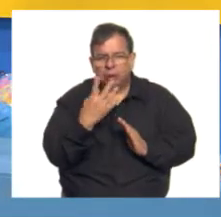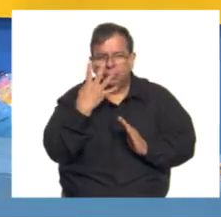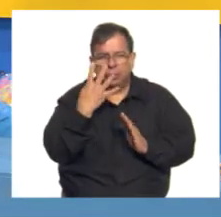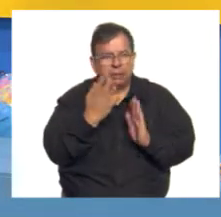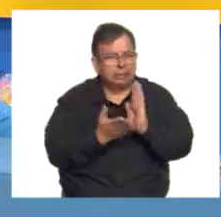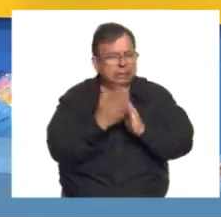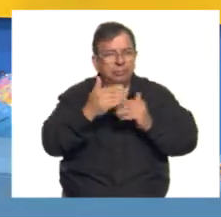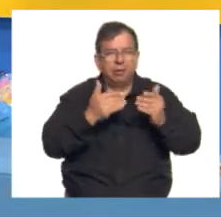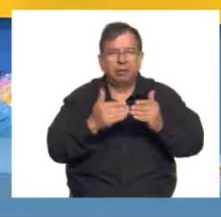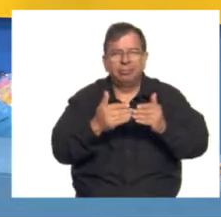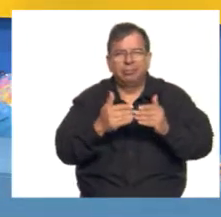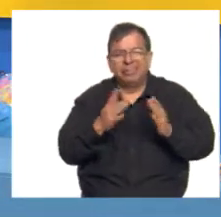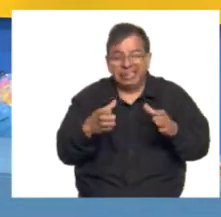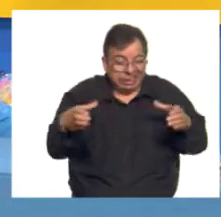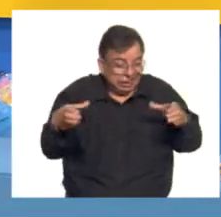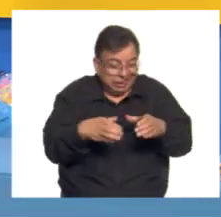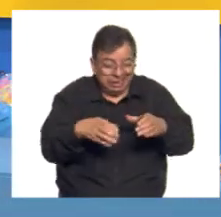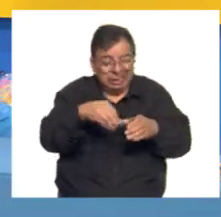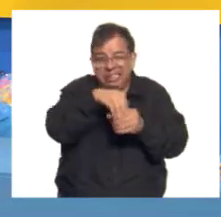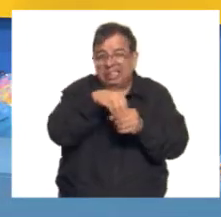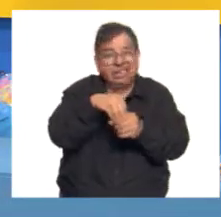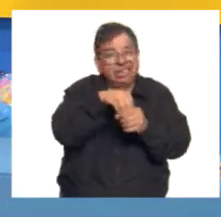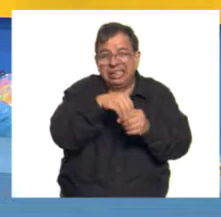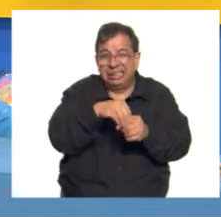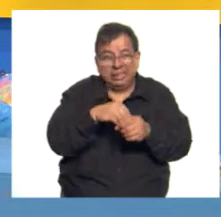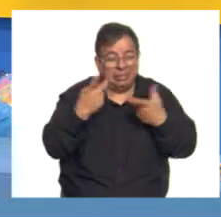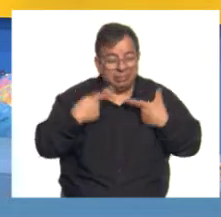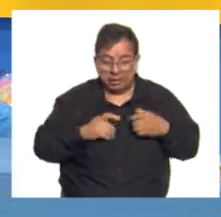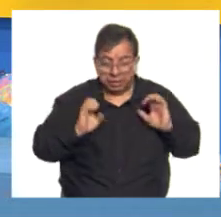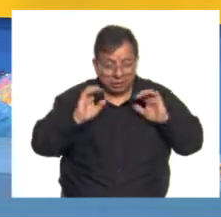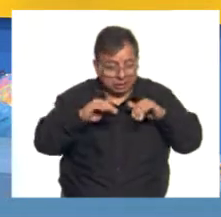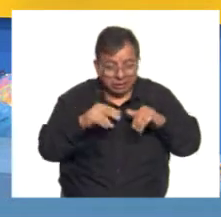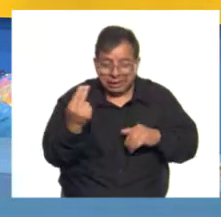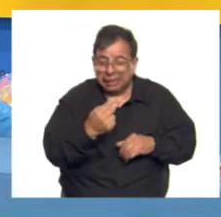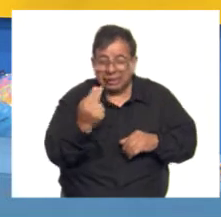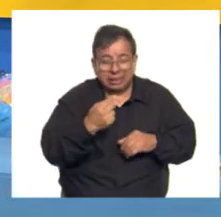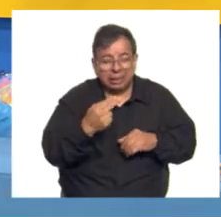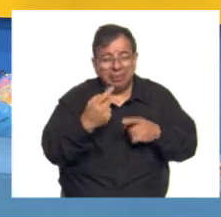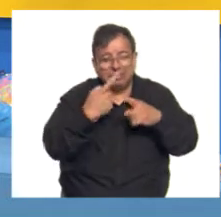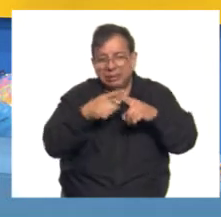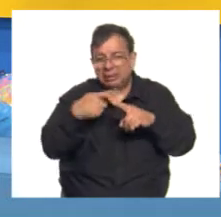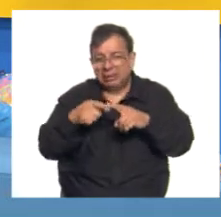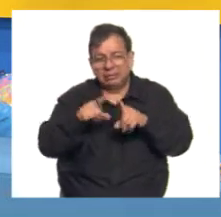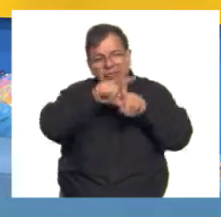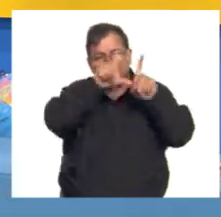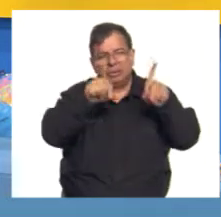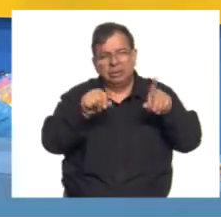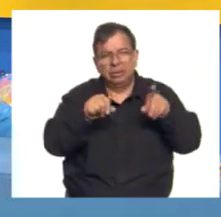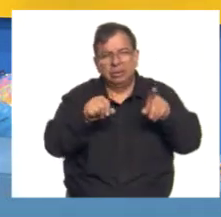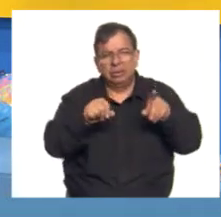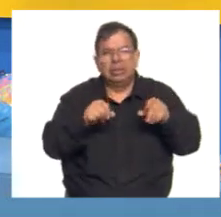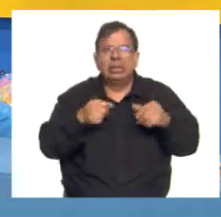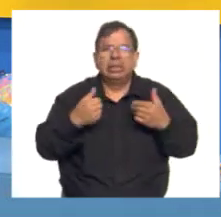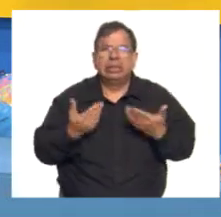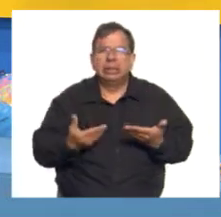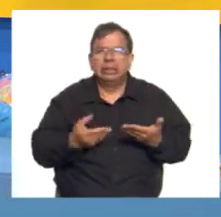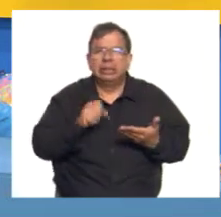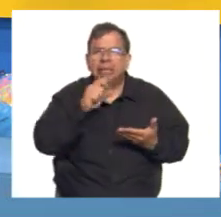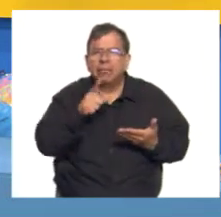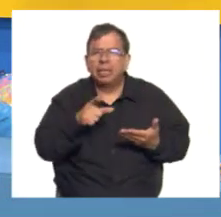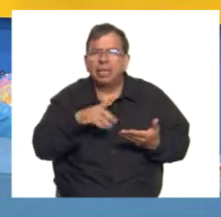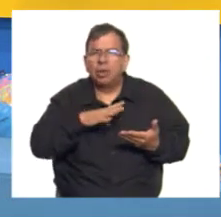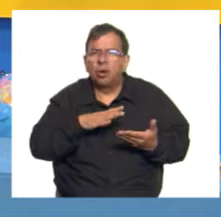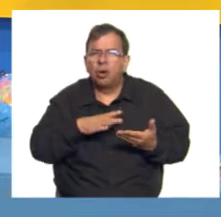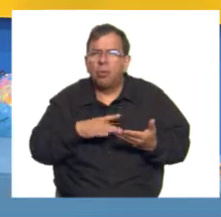la verdad es que ya no era suficiente para atender a la creciente necesidad de profesionistas en el país. Y además, se dificultaba